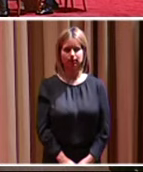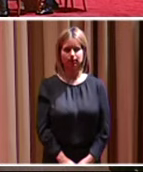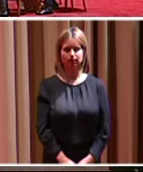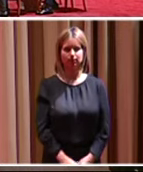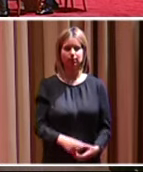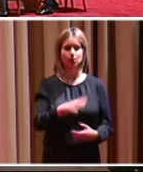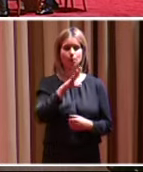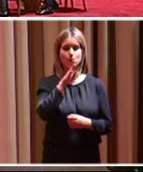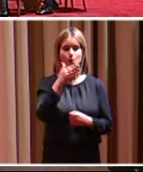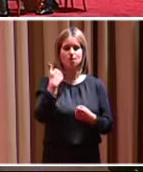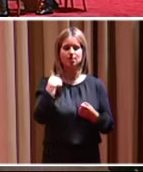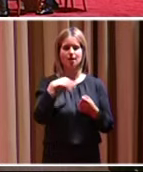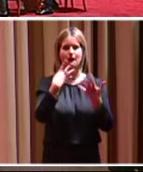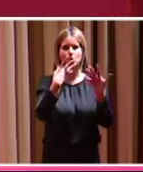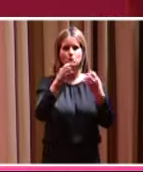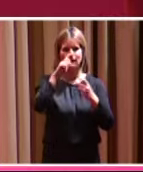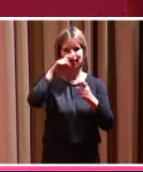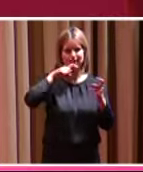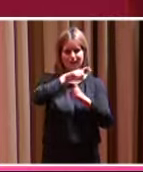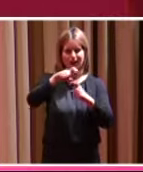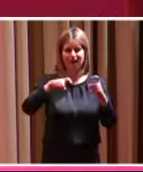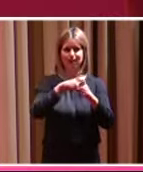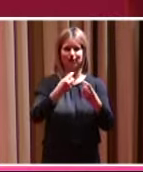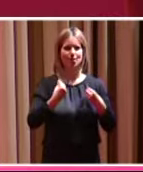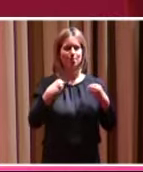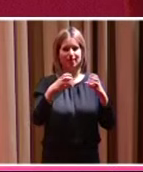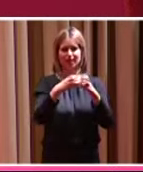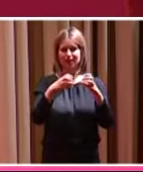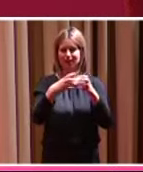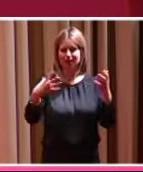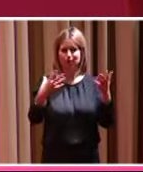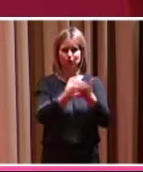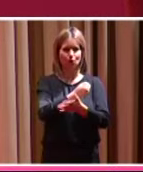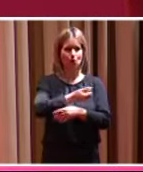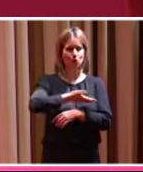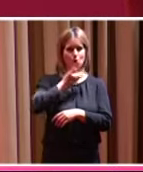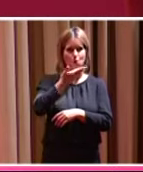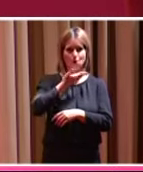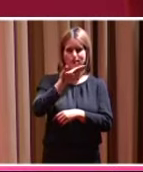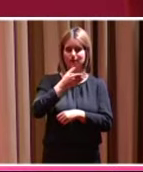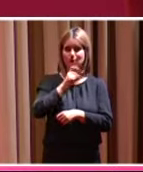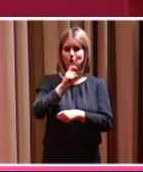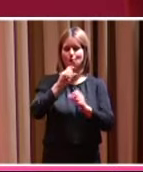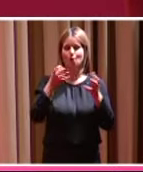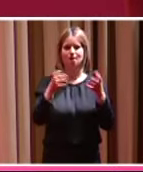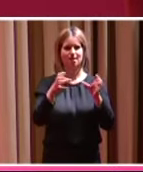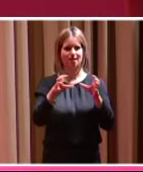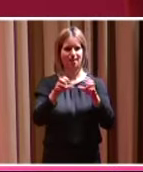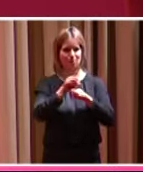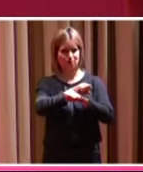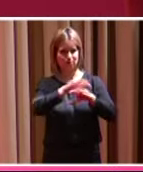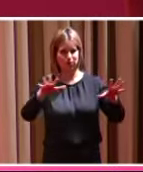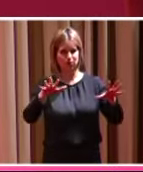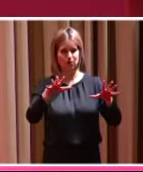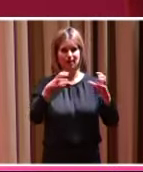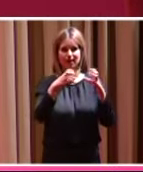Por sus 90 años llevando la vida de Granada a todos los oyentes a través de las emisiones radiofónicas.